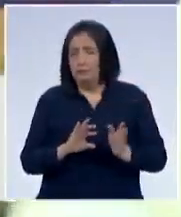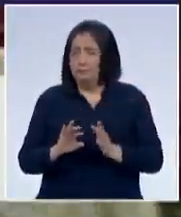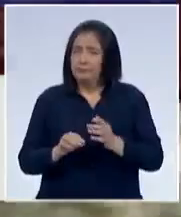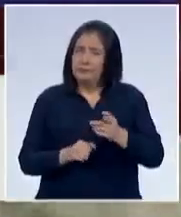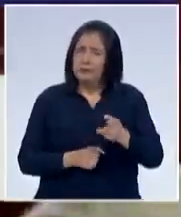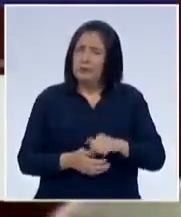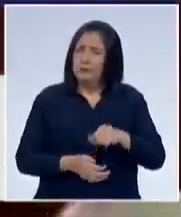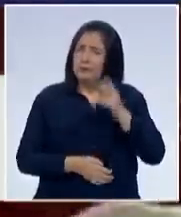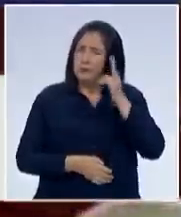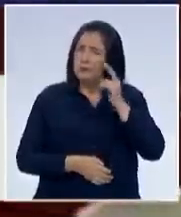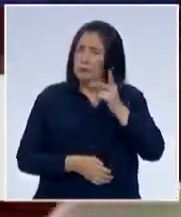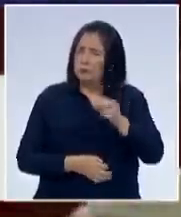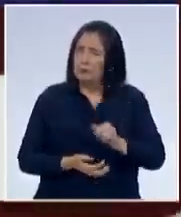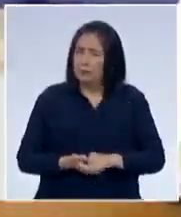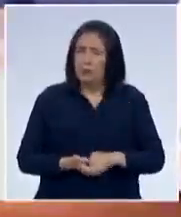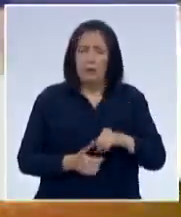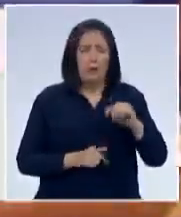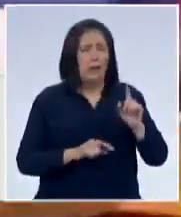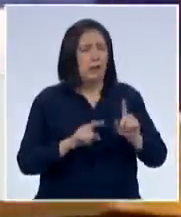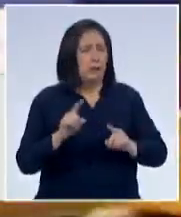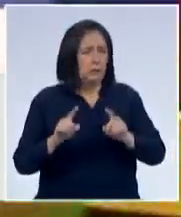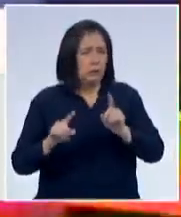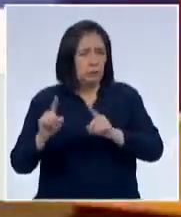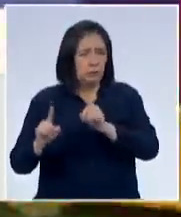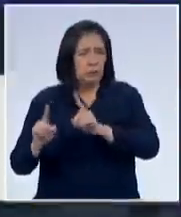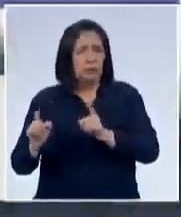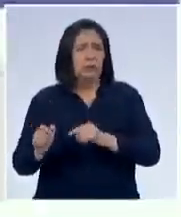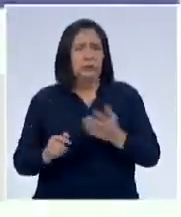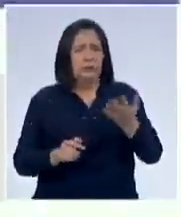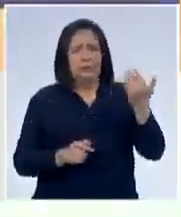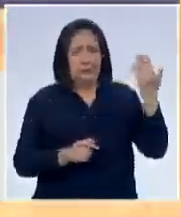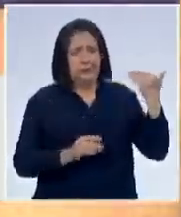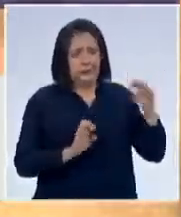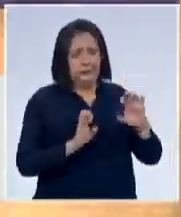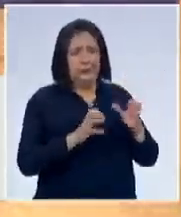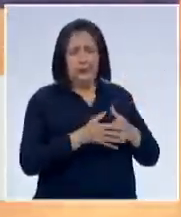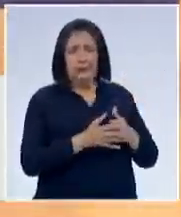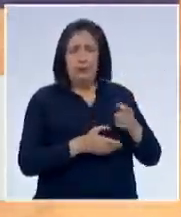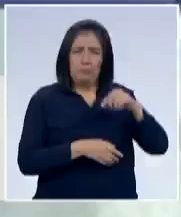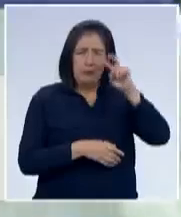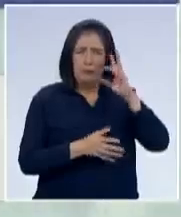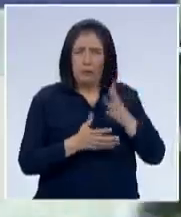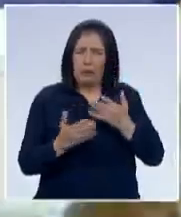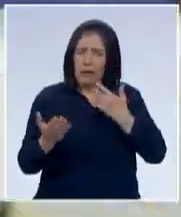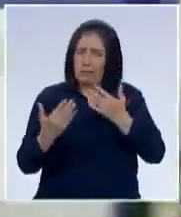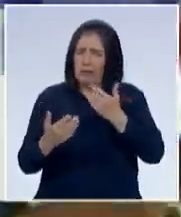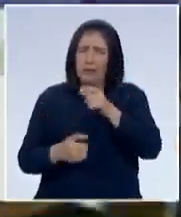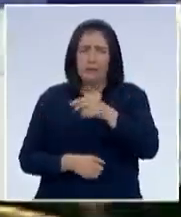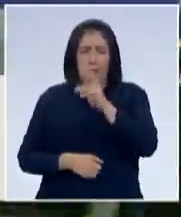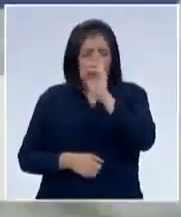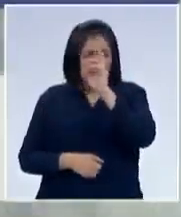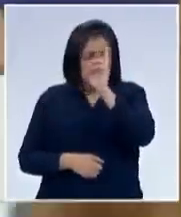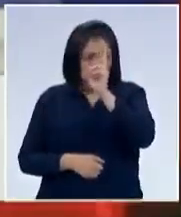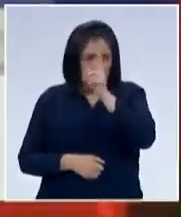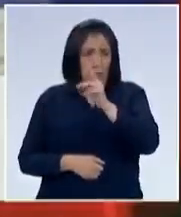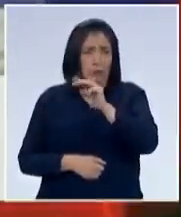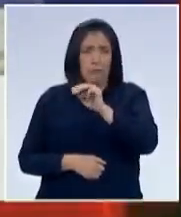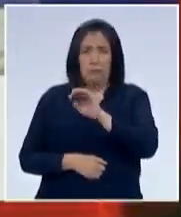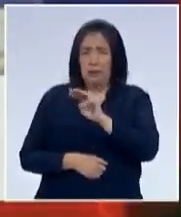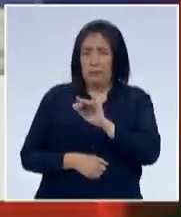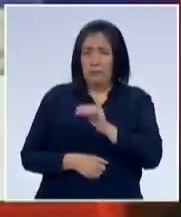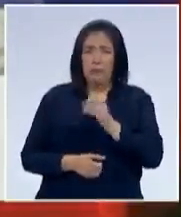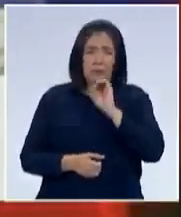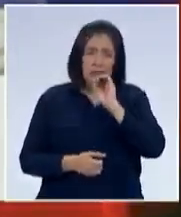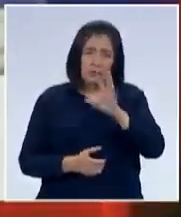he escuchado a alguna de las integrantes de ese equipo peruano hablar de Mambo Park, lo decían con